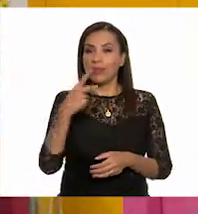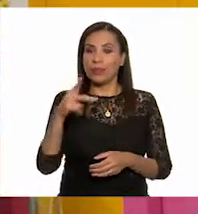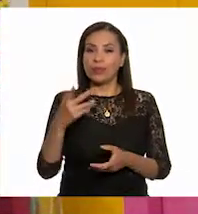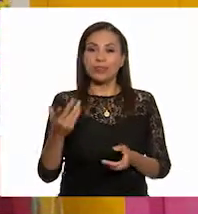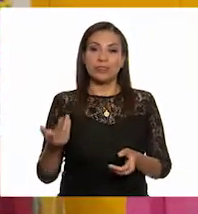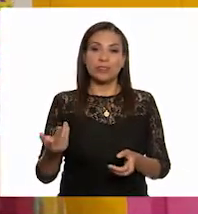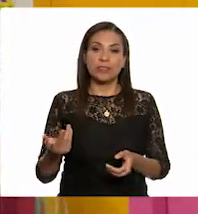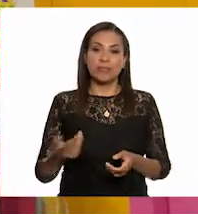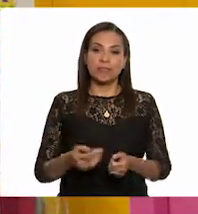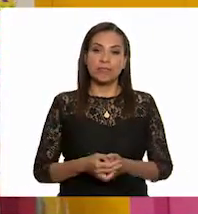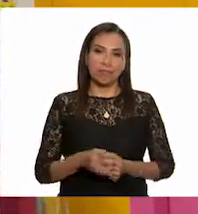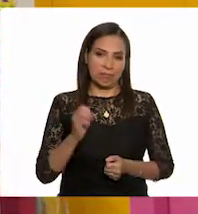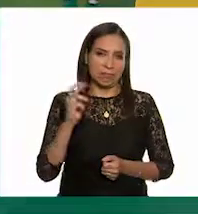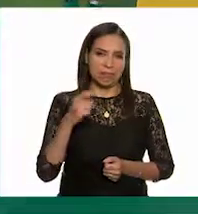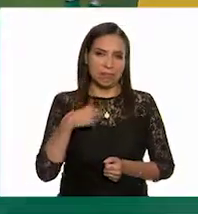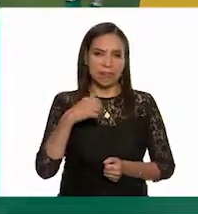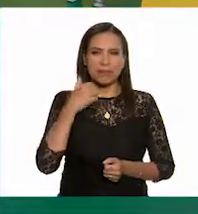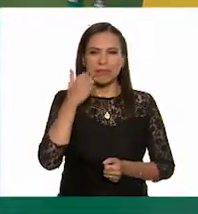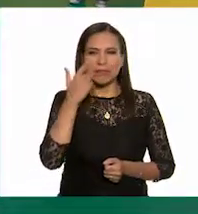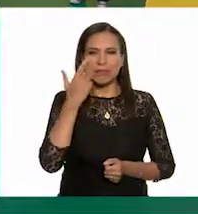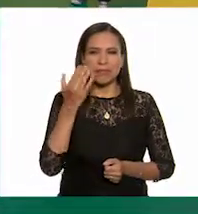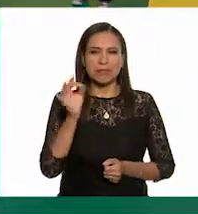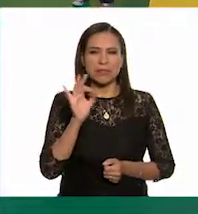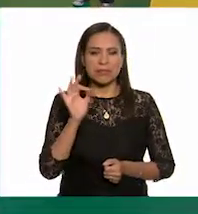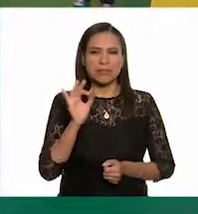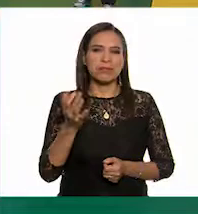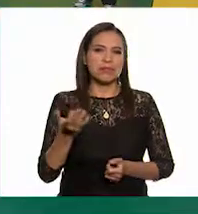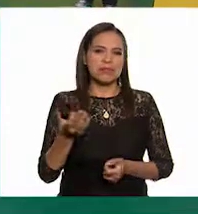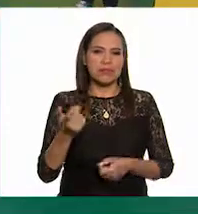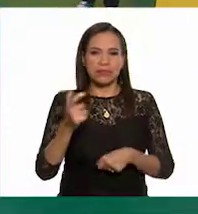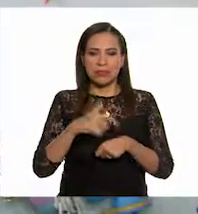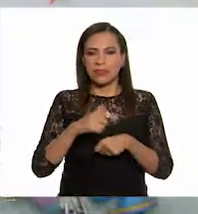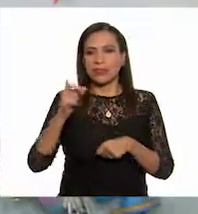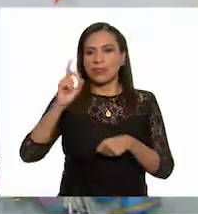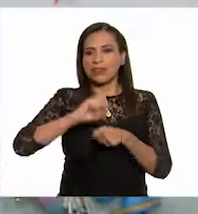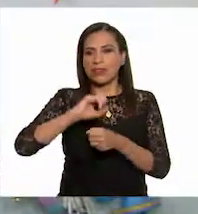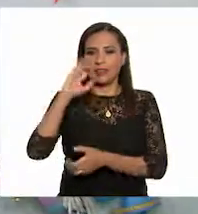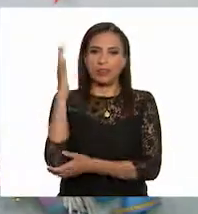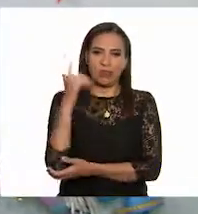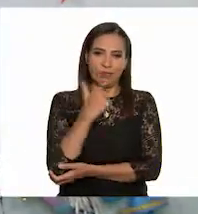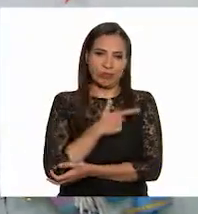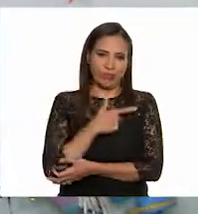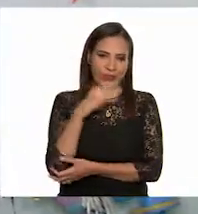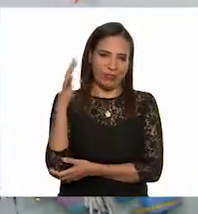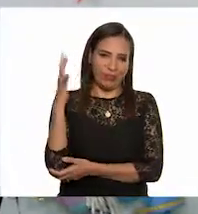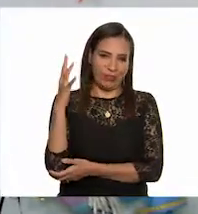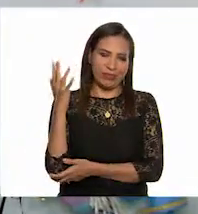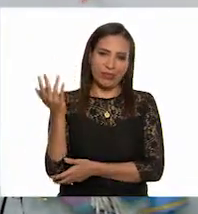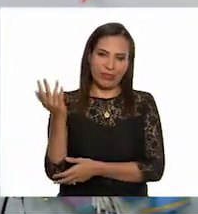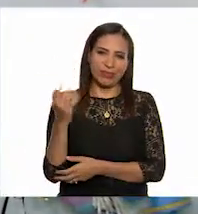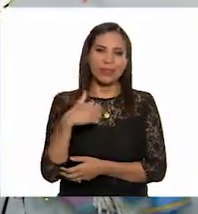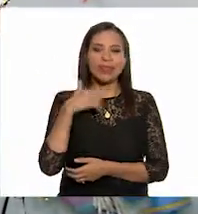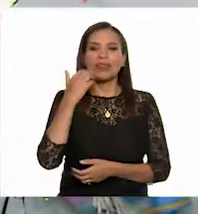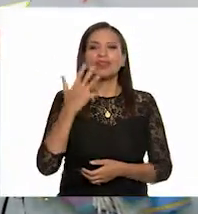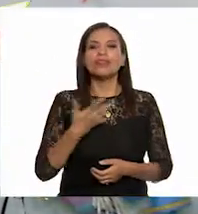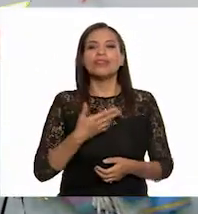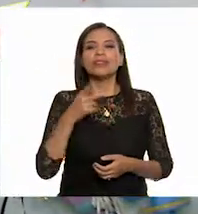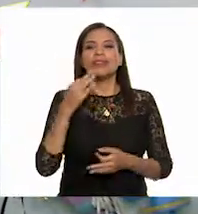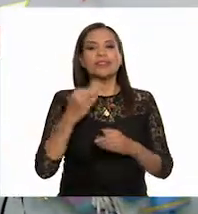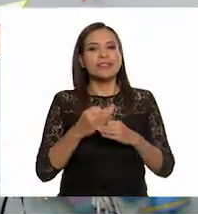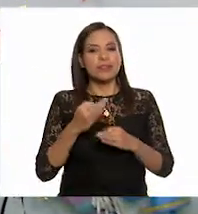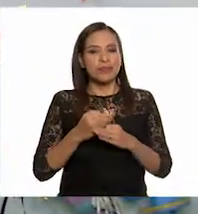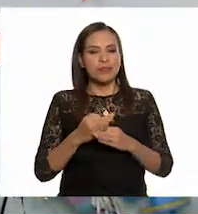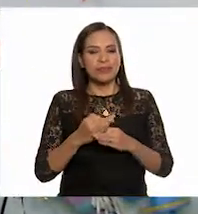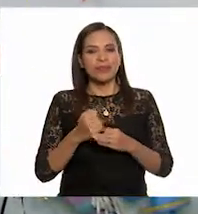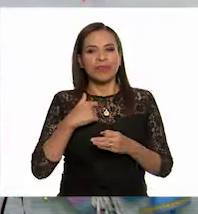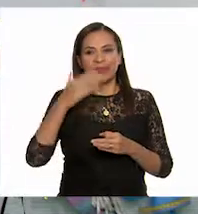Ah, pues, ok. Yo quiero que sea de día, porque a mí me gusta el día. De día. Y también quiero poner que en este